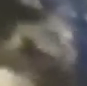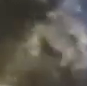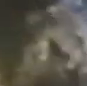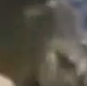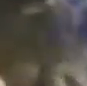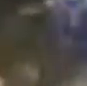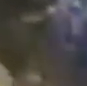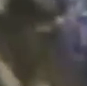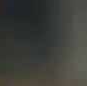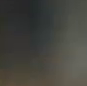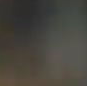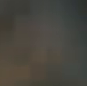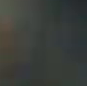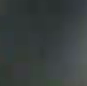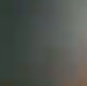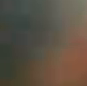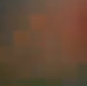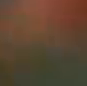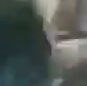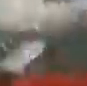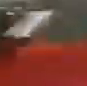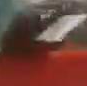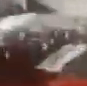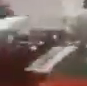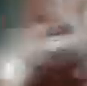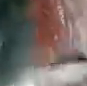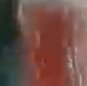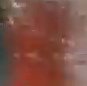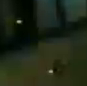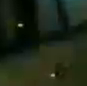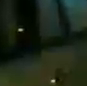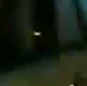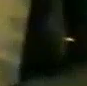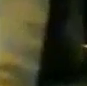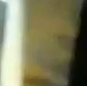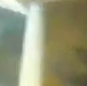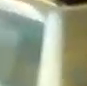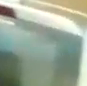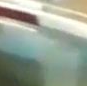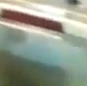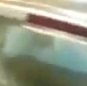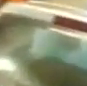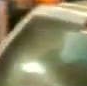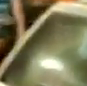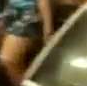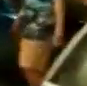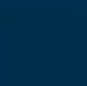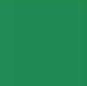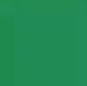Numerosas aglomeraciones se registraron en las playas de Santa Elena y Manta durante el feriado de carnaval.